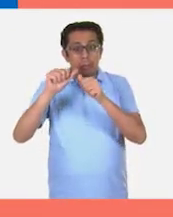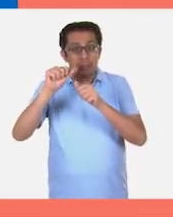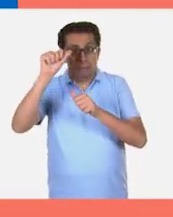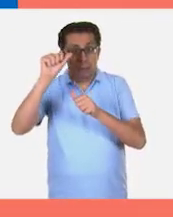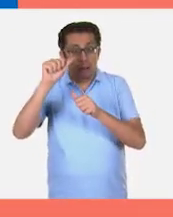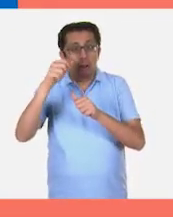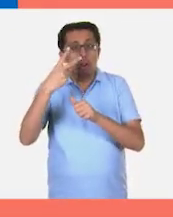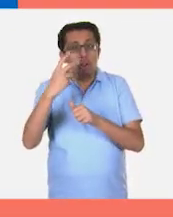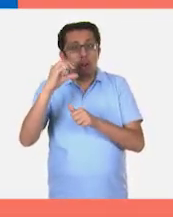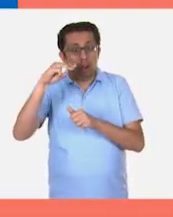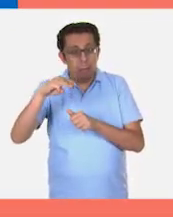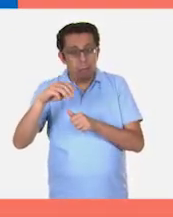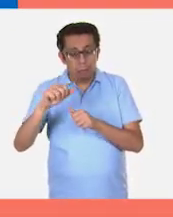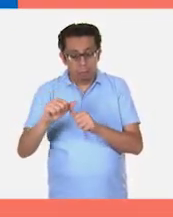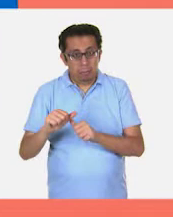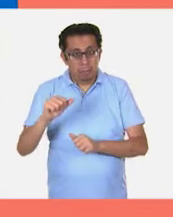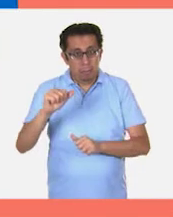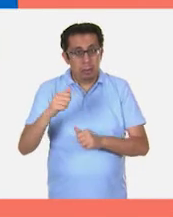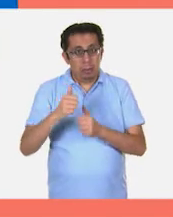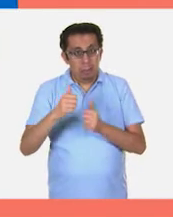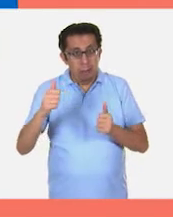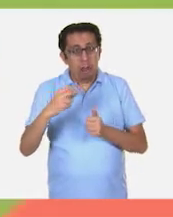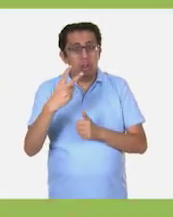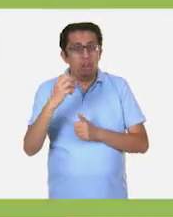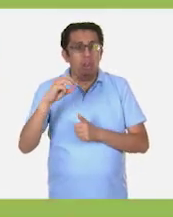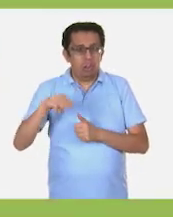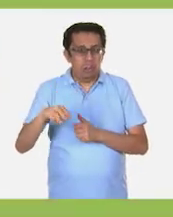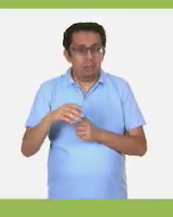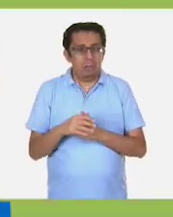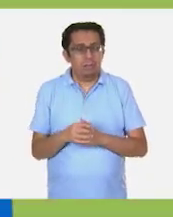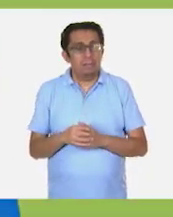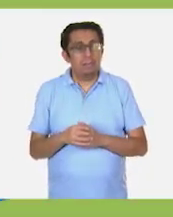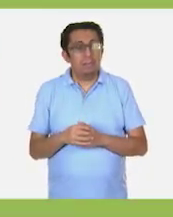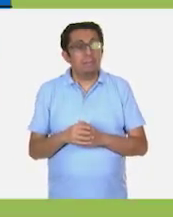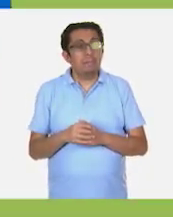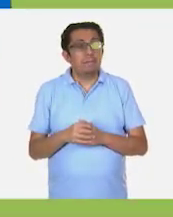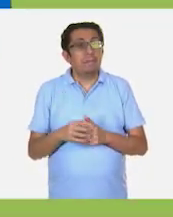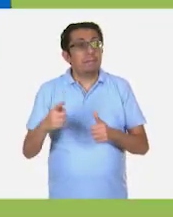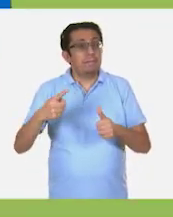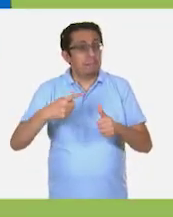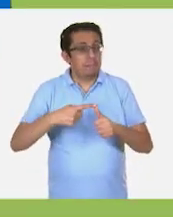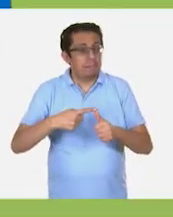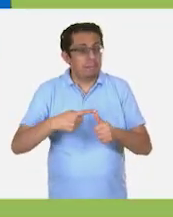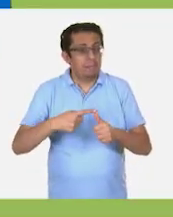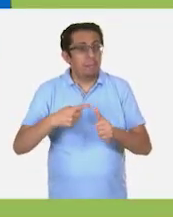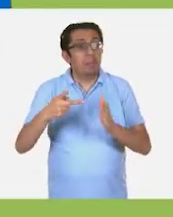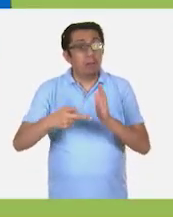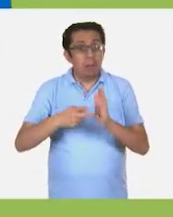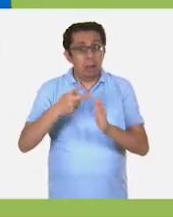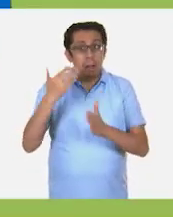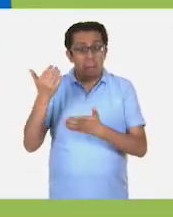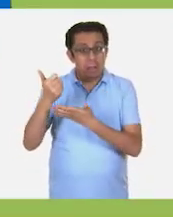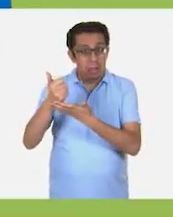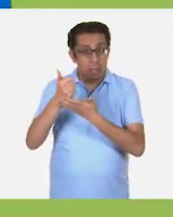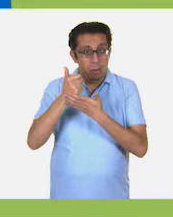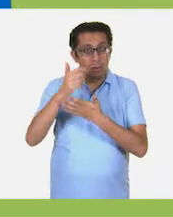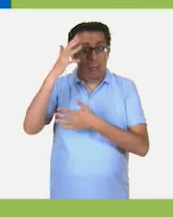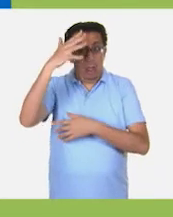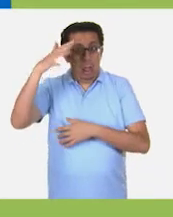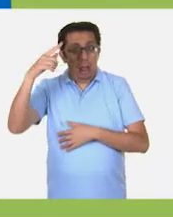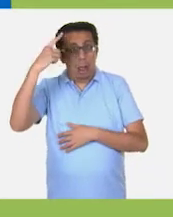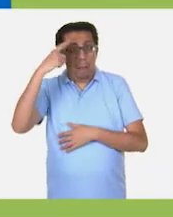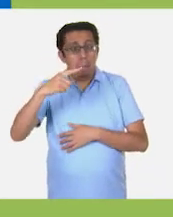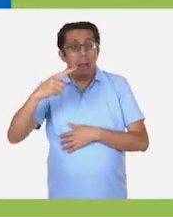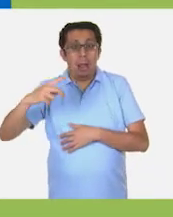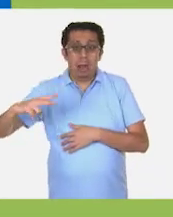2 centímetros de alto arriba y abajo. 6. Nuevamente pide ayuda a un adulto para recortar